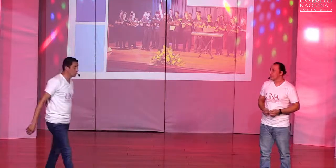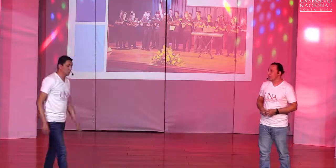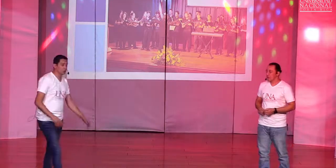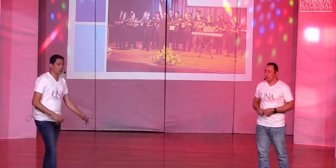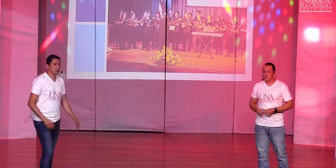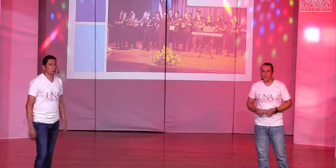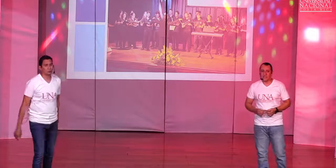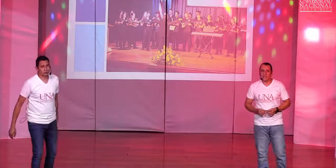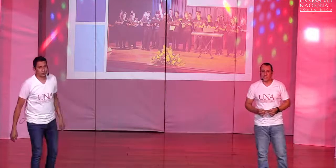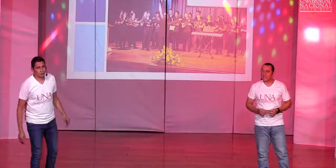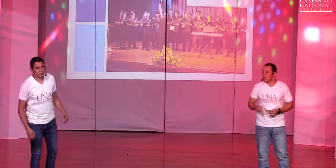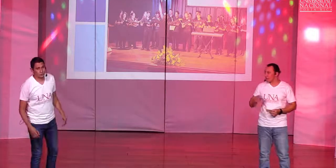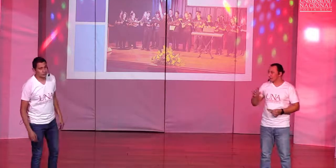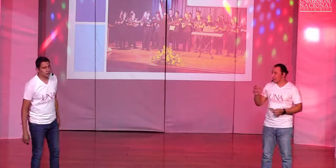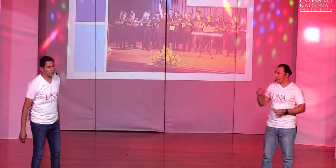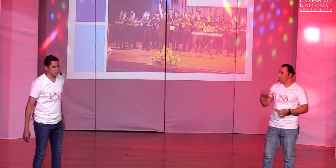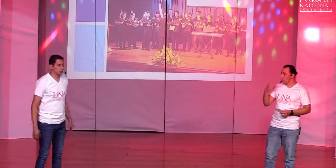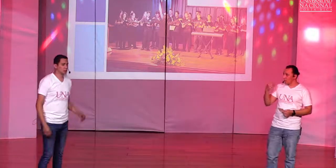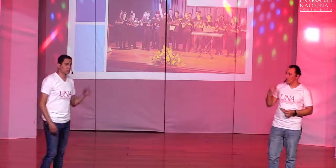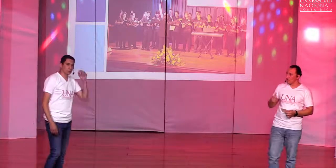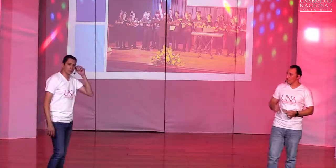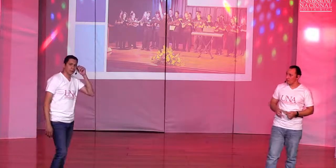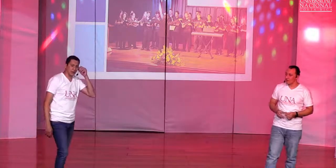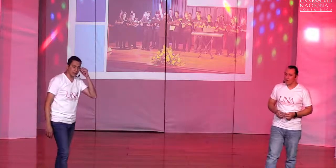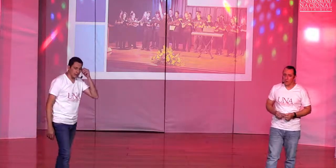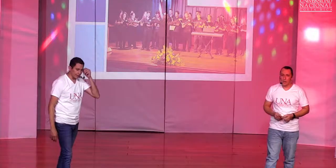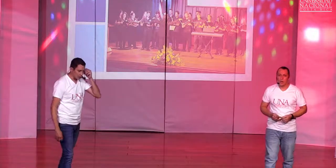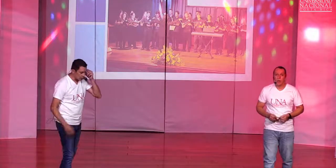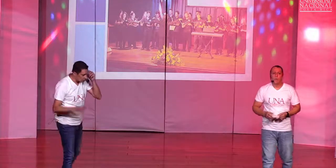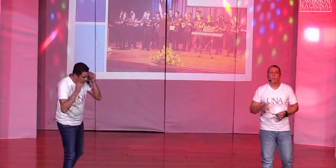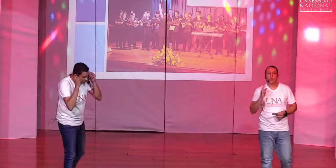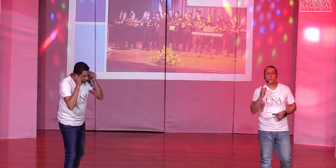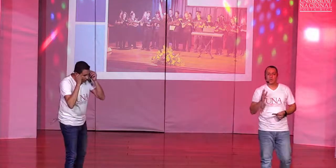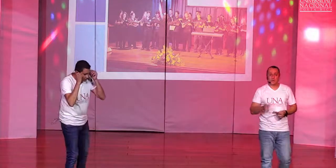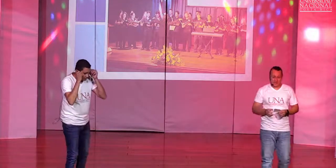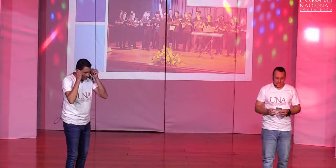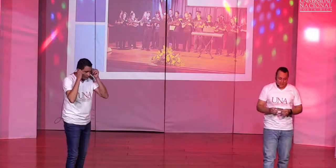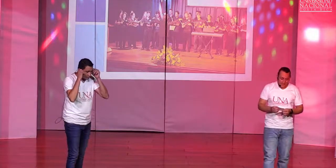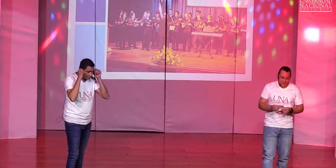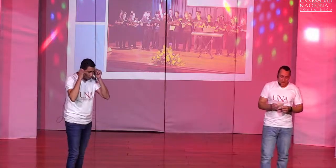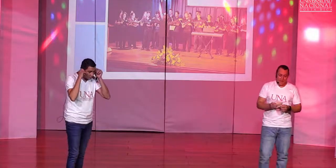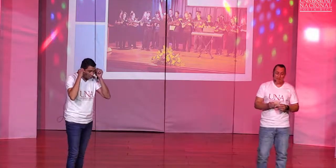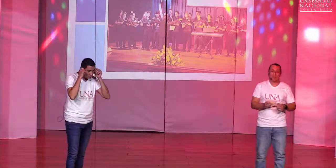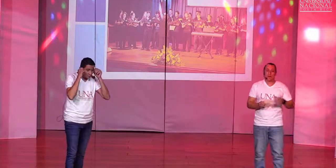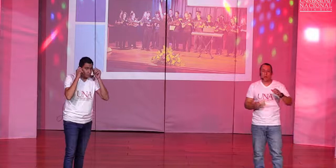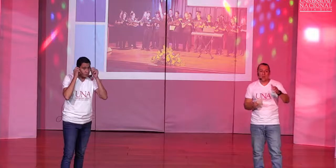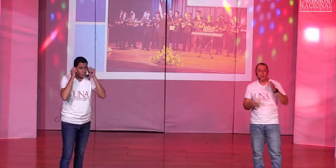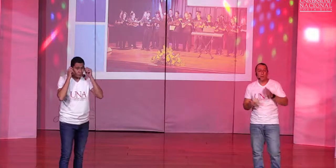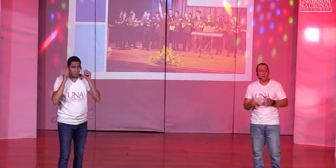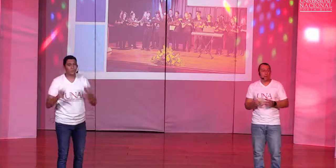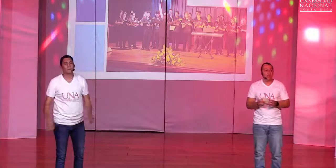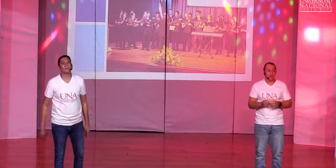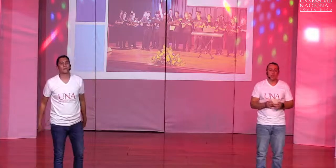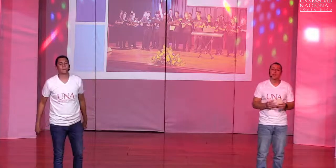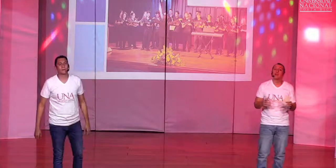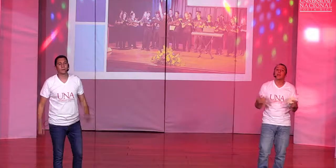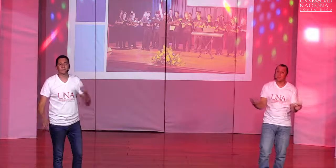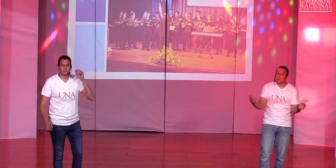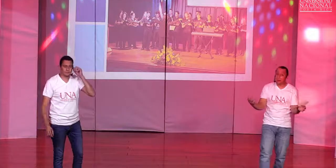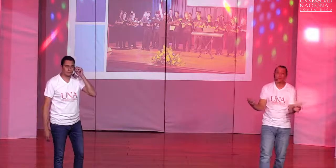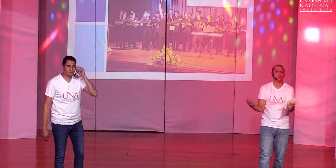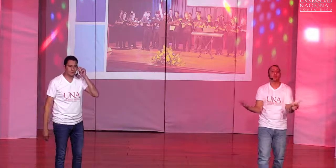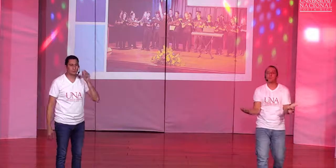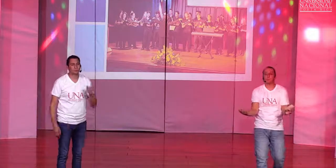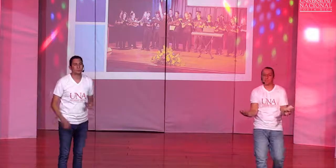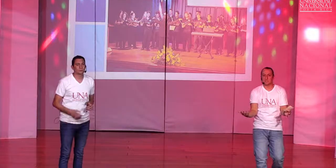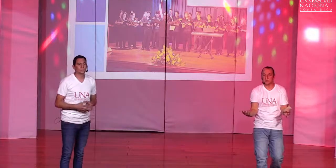Sí, amigo, porque hay una frase y tienen que ir apuntándola para un premio al final. Excelente. Okay. Muy importante. Los ganadores del premio anterior,